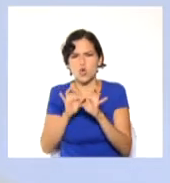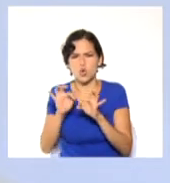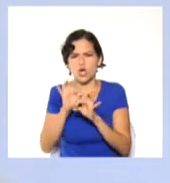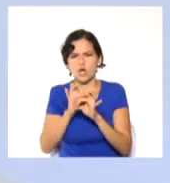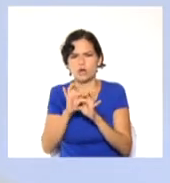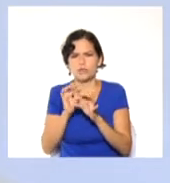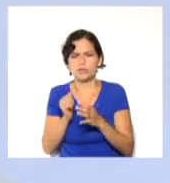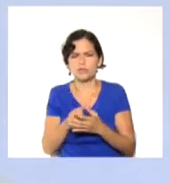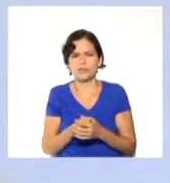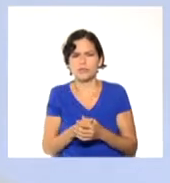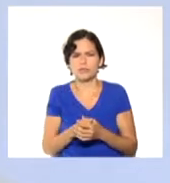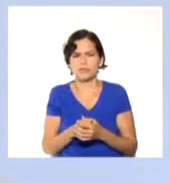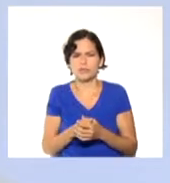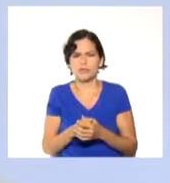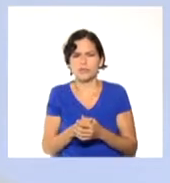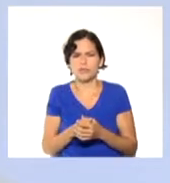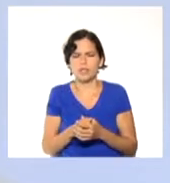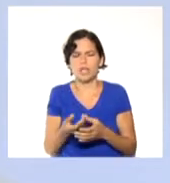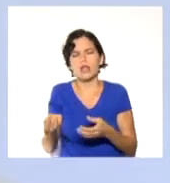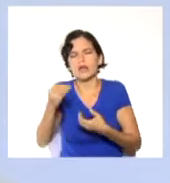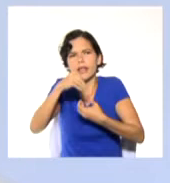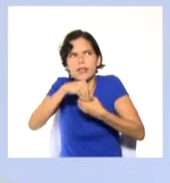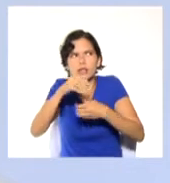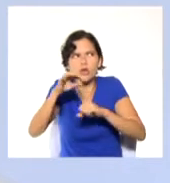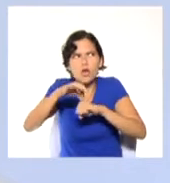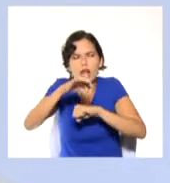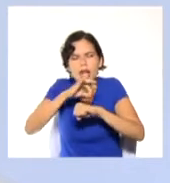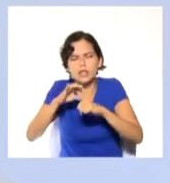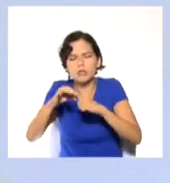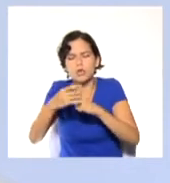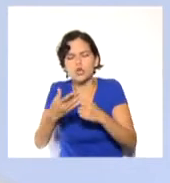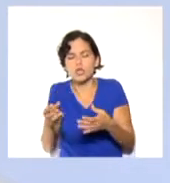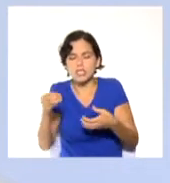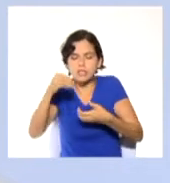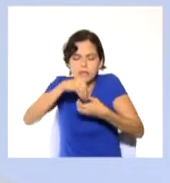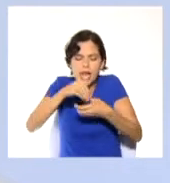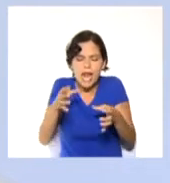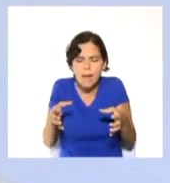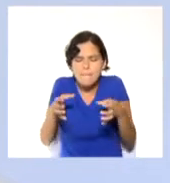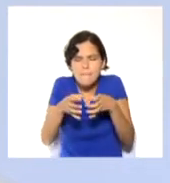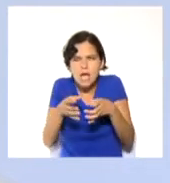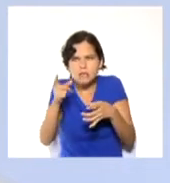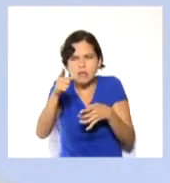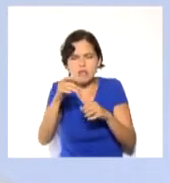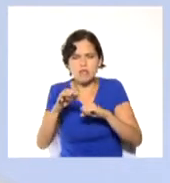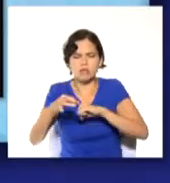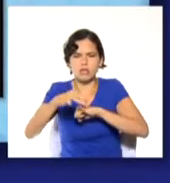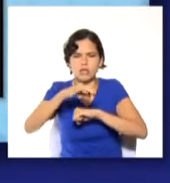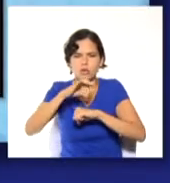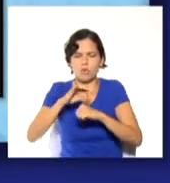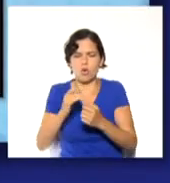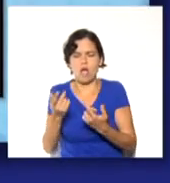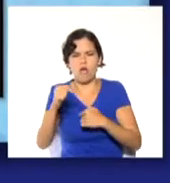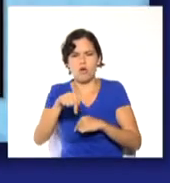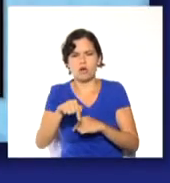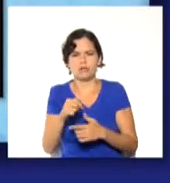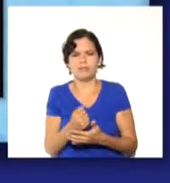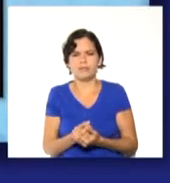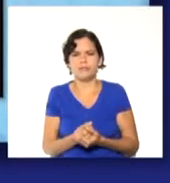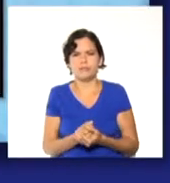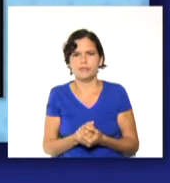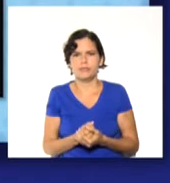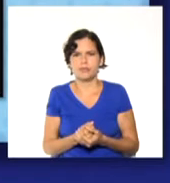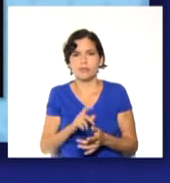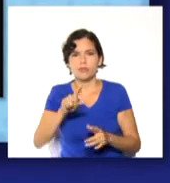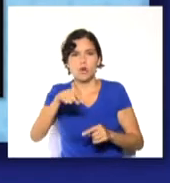¿verdad? Que es el núcleo del átomo, donde se concentra la masa de ese átomo. Ahora,